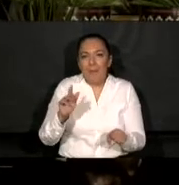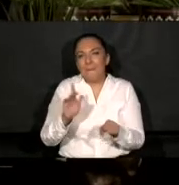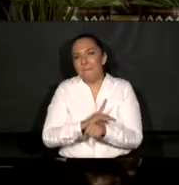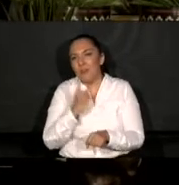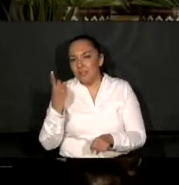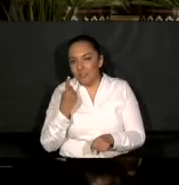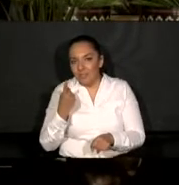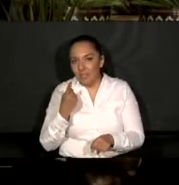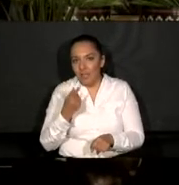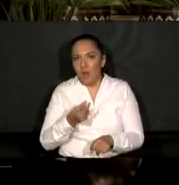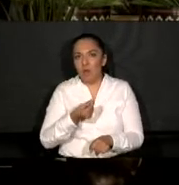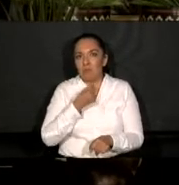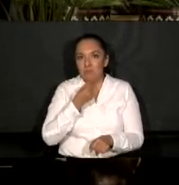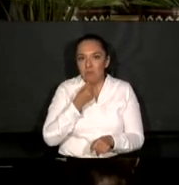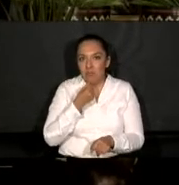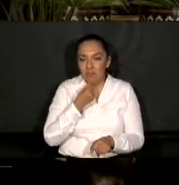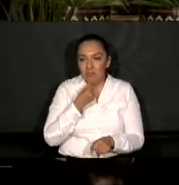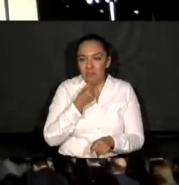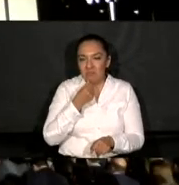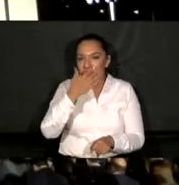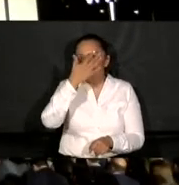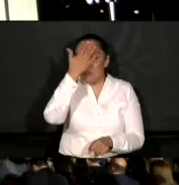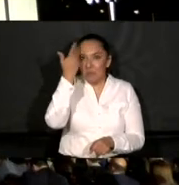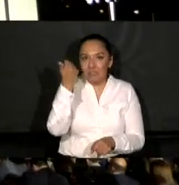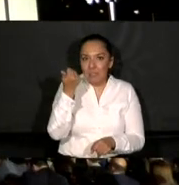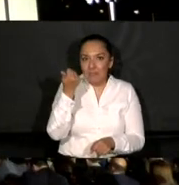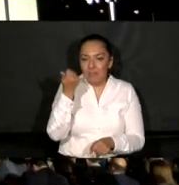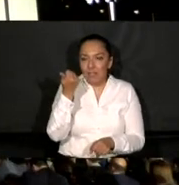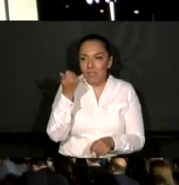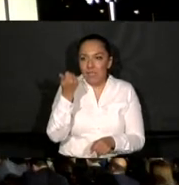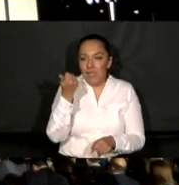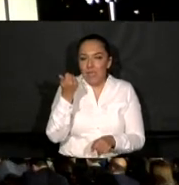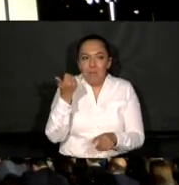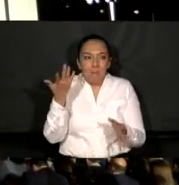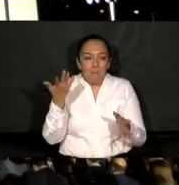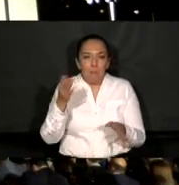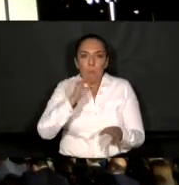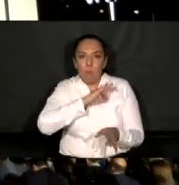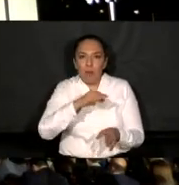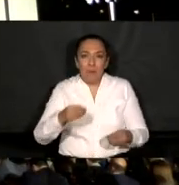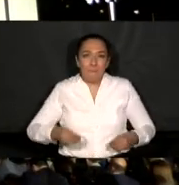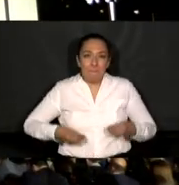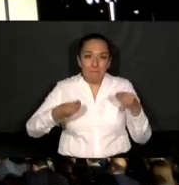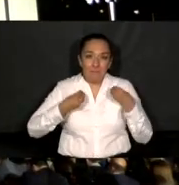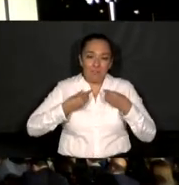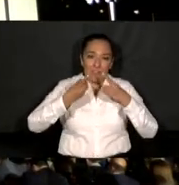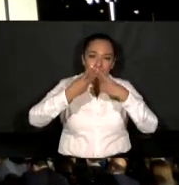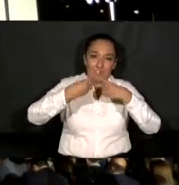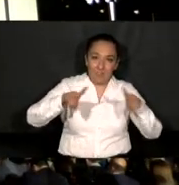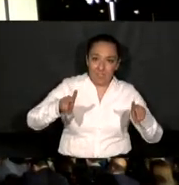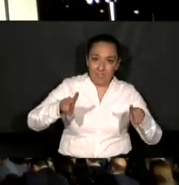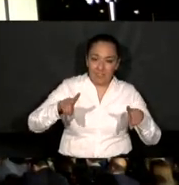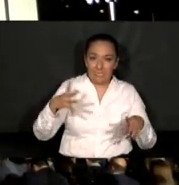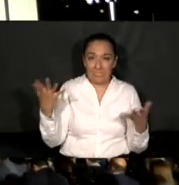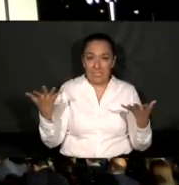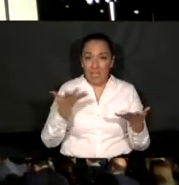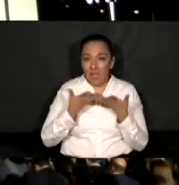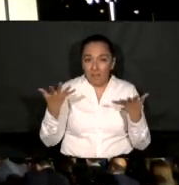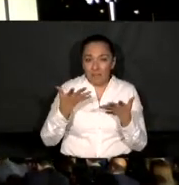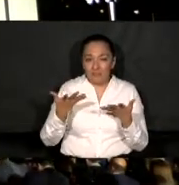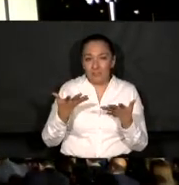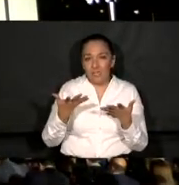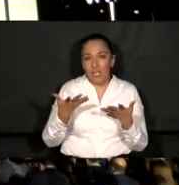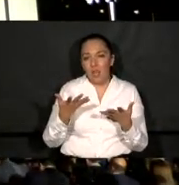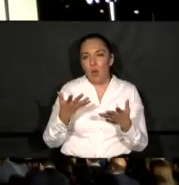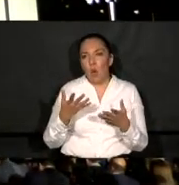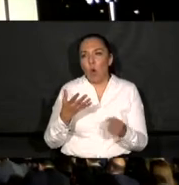ni siquiera saben que existe otra forma de vivir, que existe otra oportunidad. Pero Sonia, la madre,